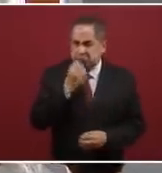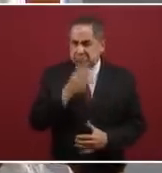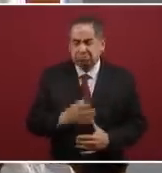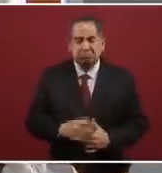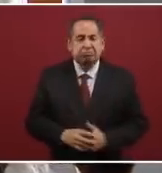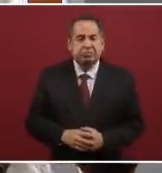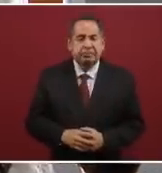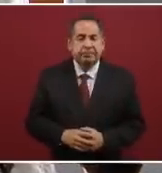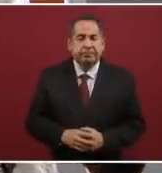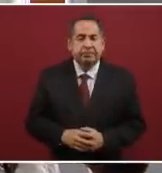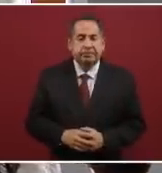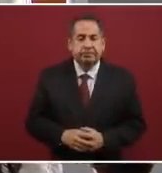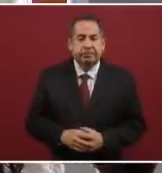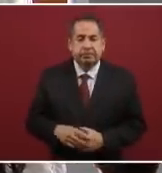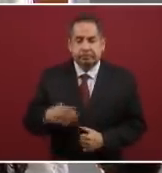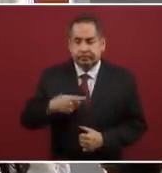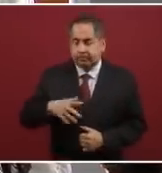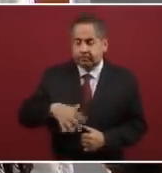Los mexicanos